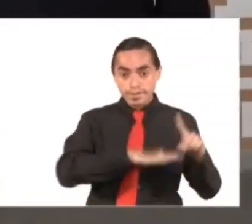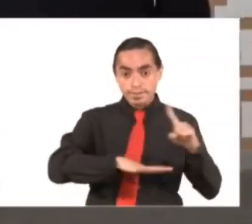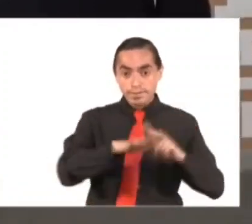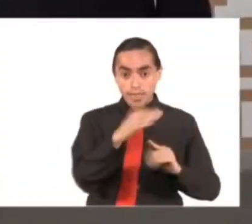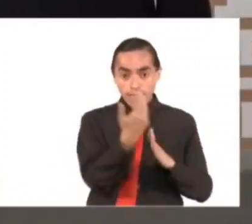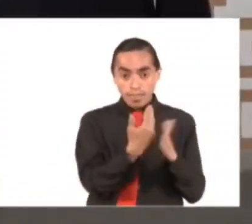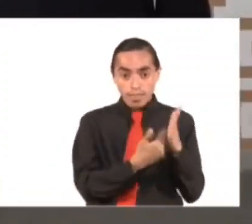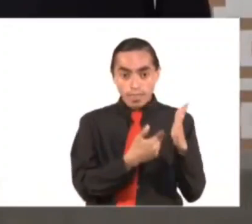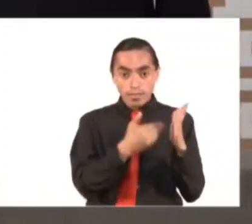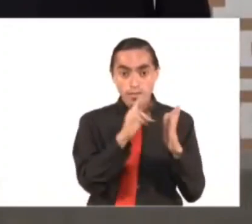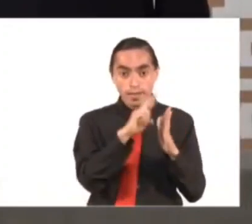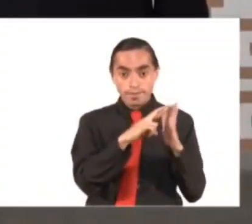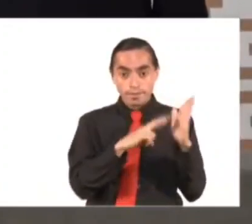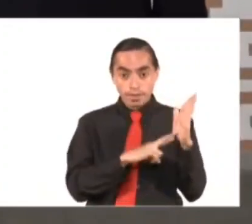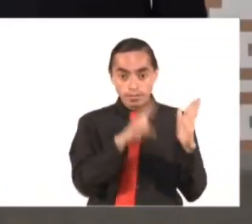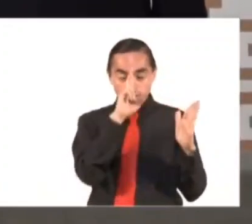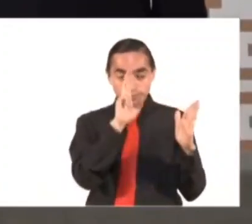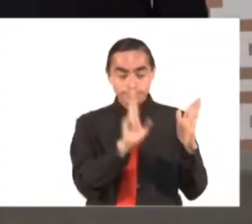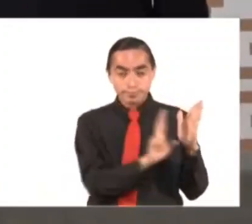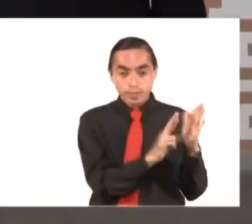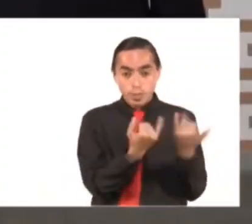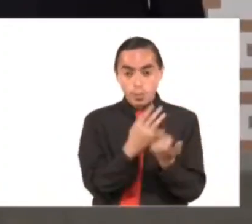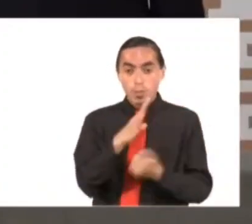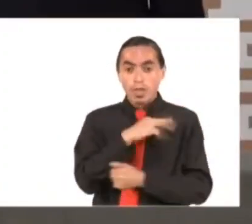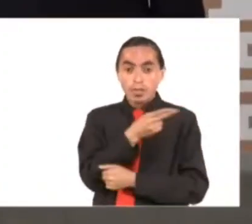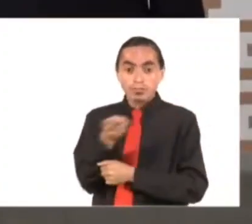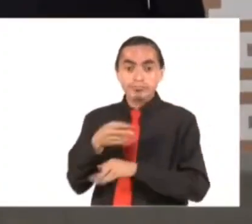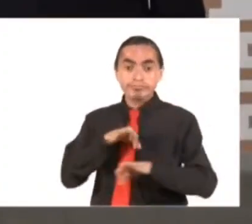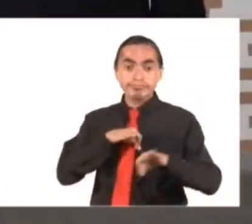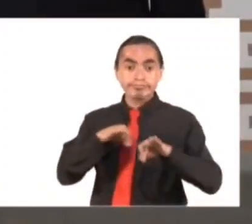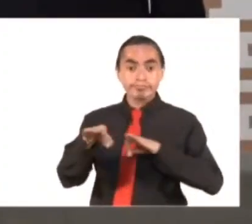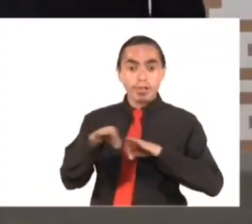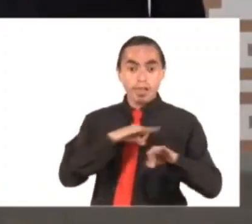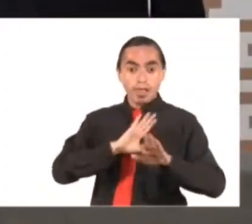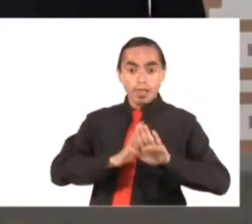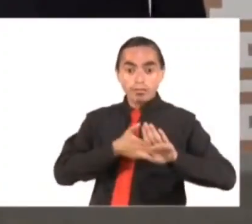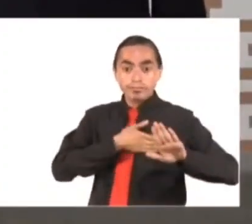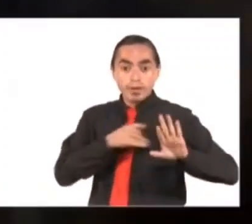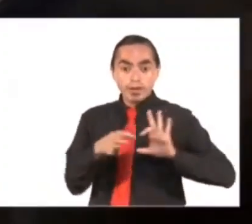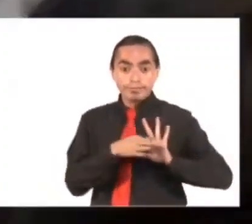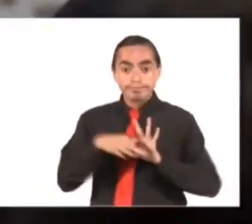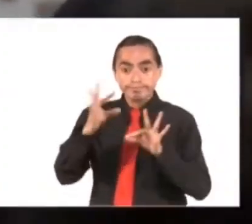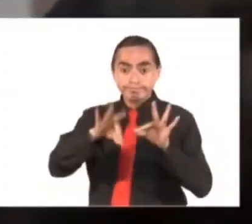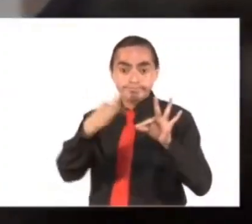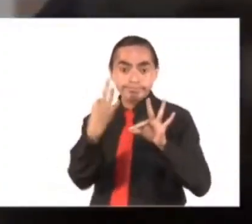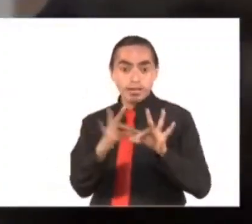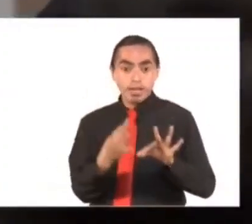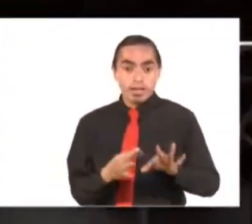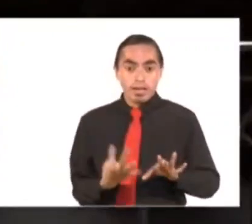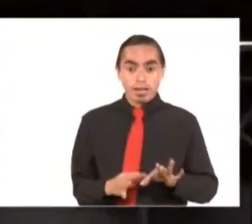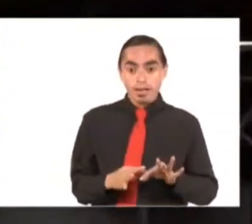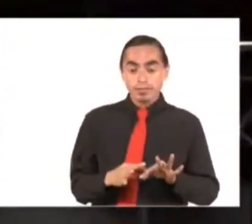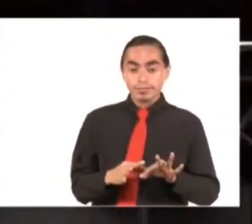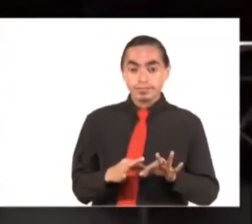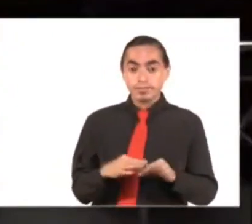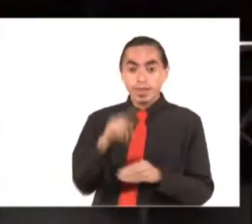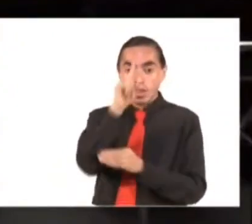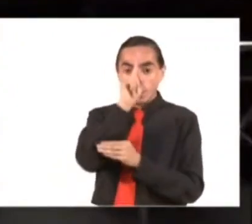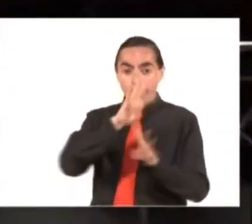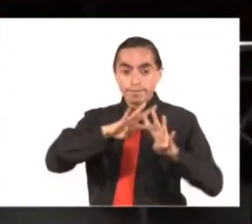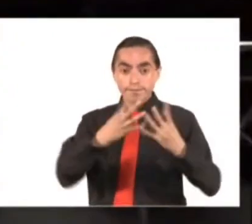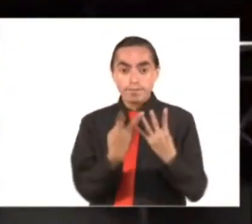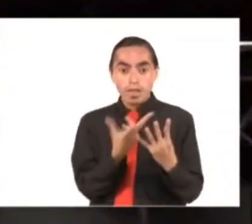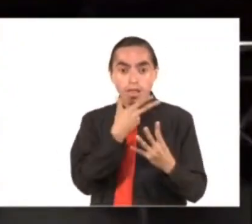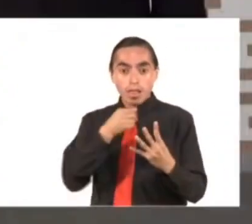y desempeñar leal y patrióticamente el cargo de consejeras y consejeros de este